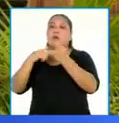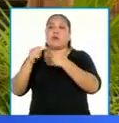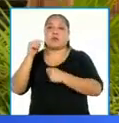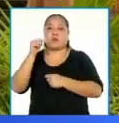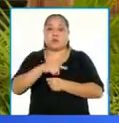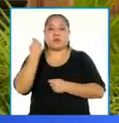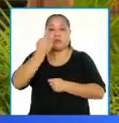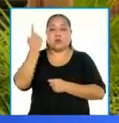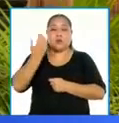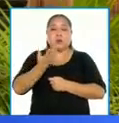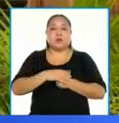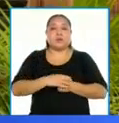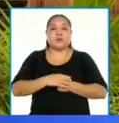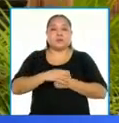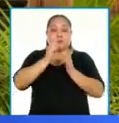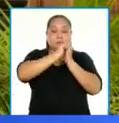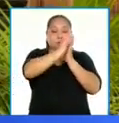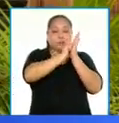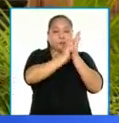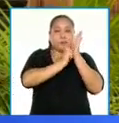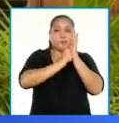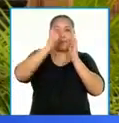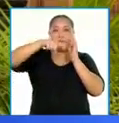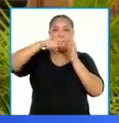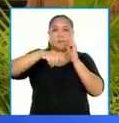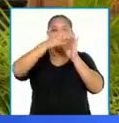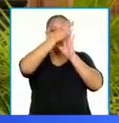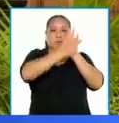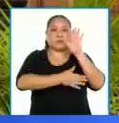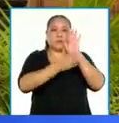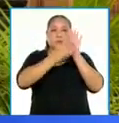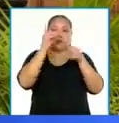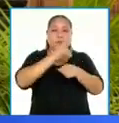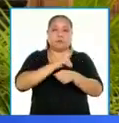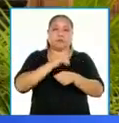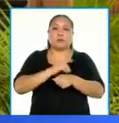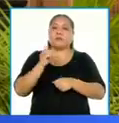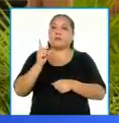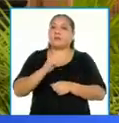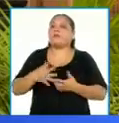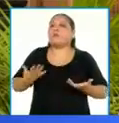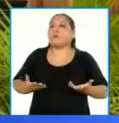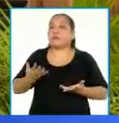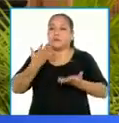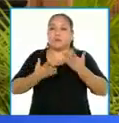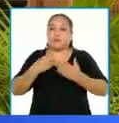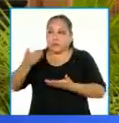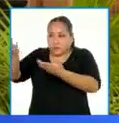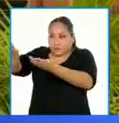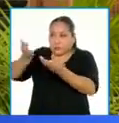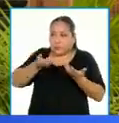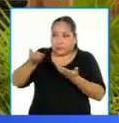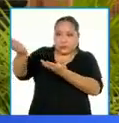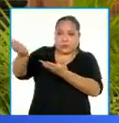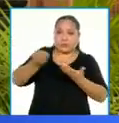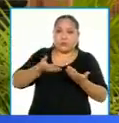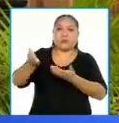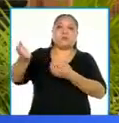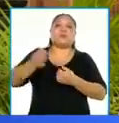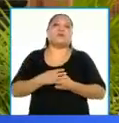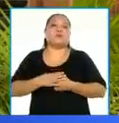nomás para efectos de registro, requiere la receta médica, porque si no uno podría estar trayendo por fuera